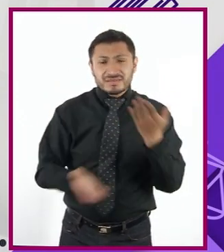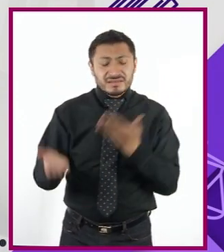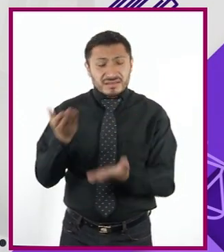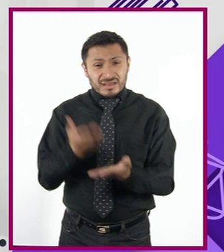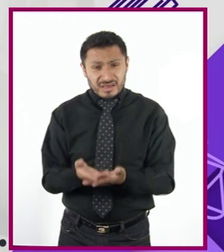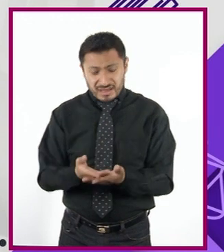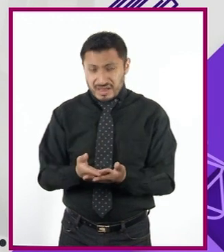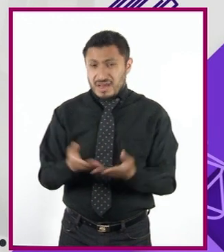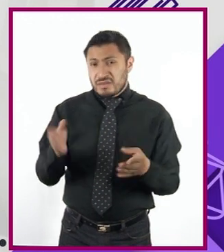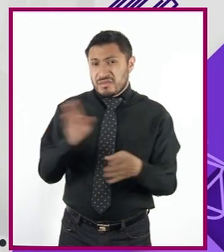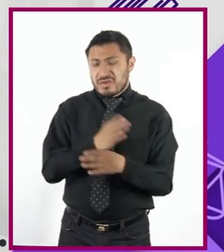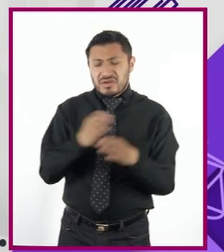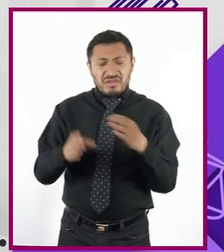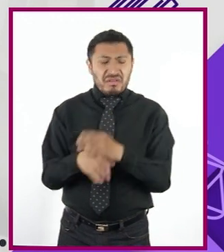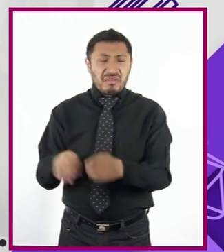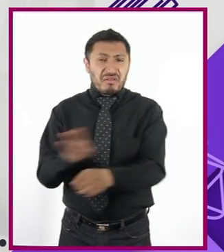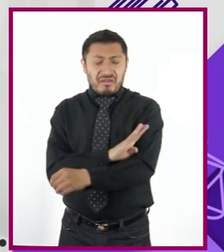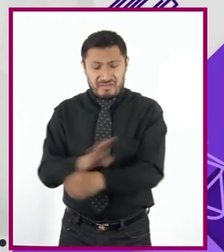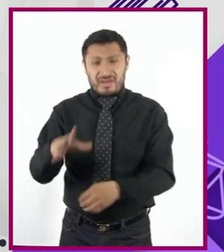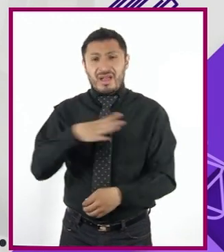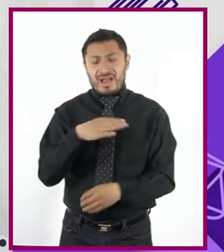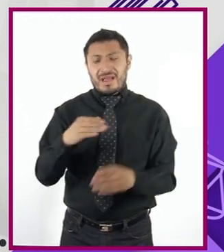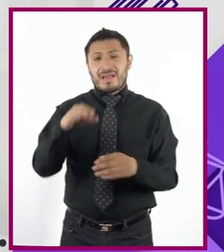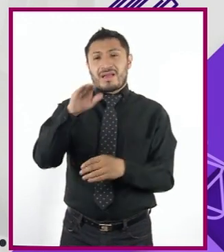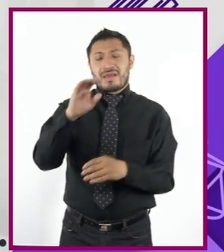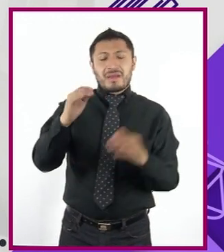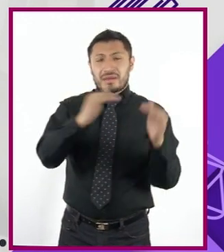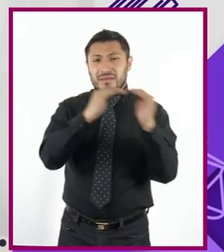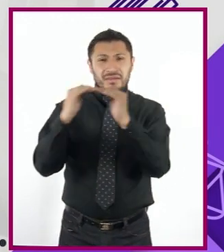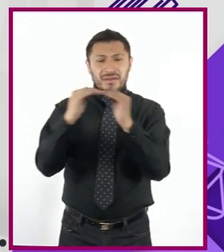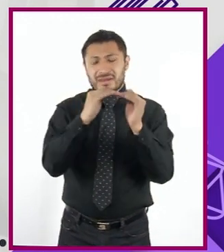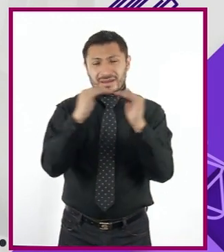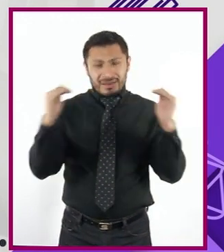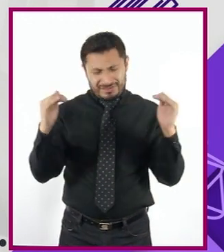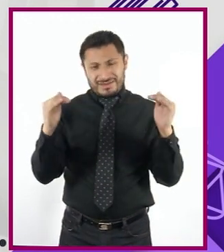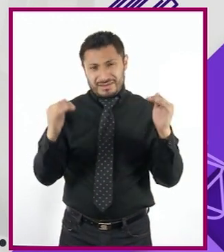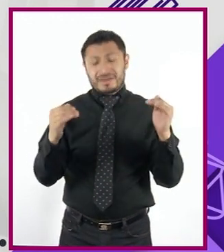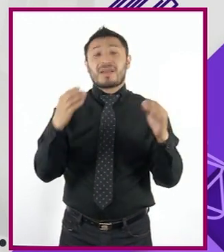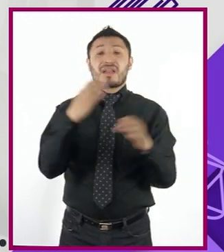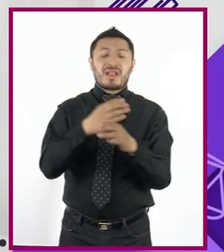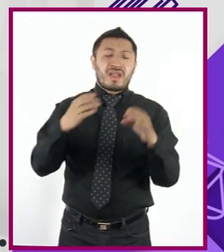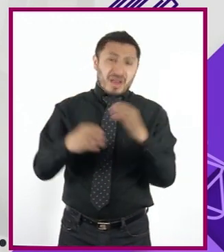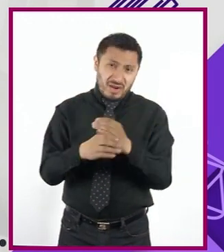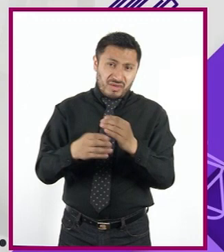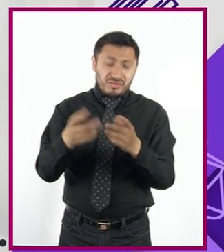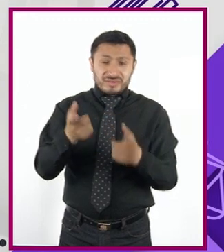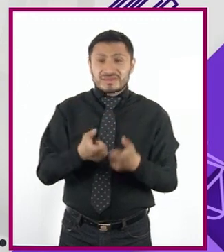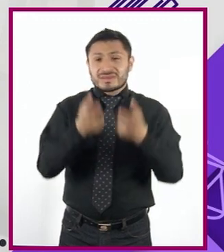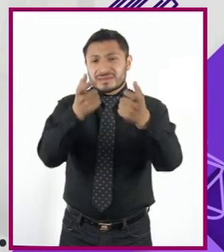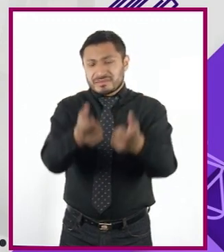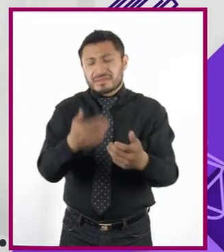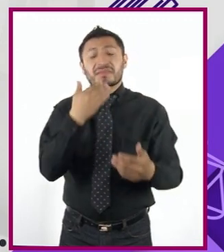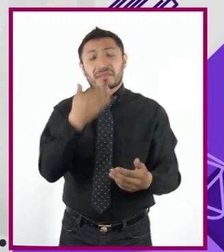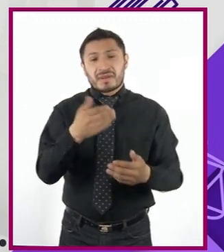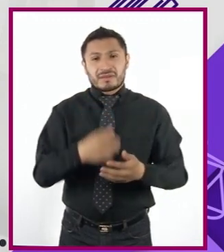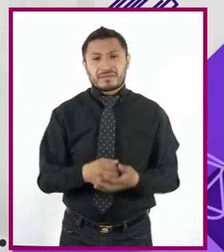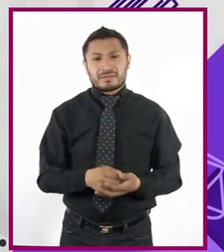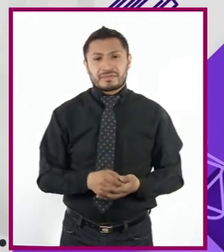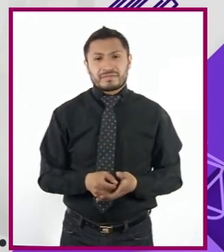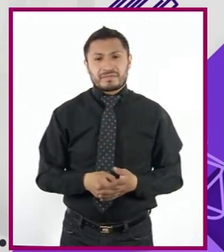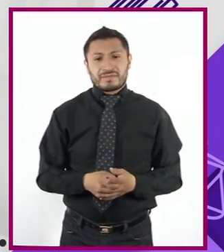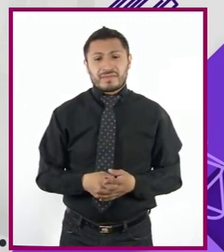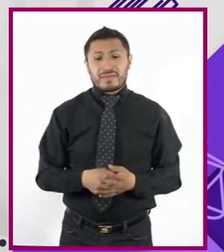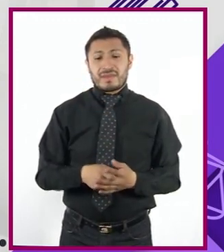hay un equilibrio entre el bien o producto que se comercializa y el pago recibido. Legal, es